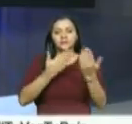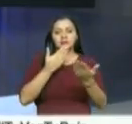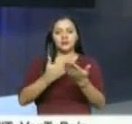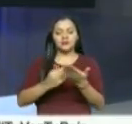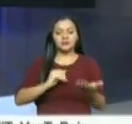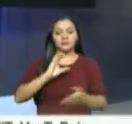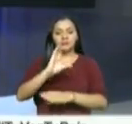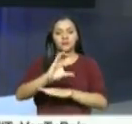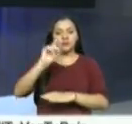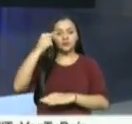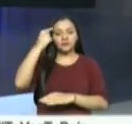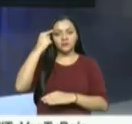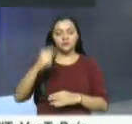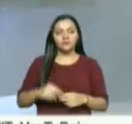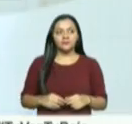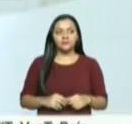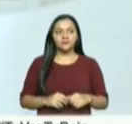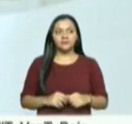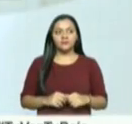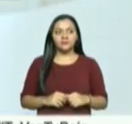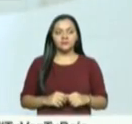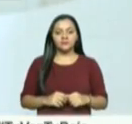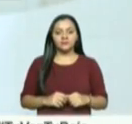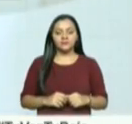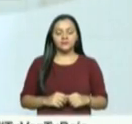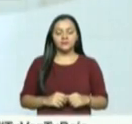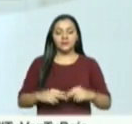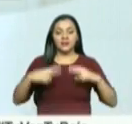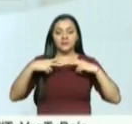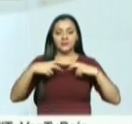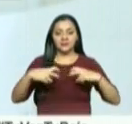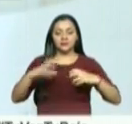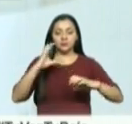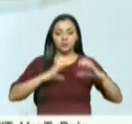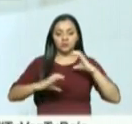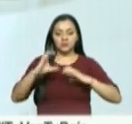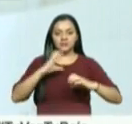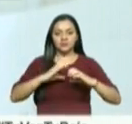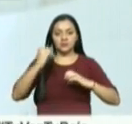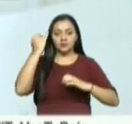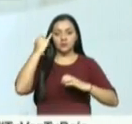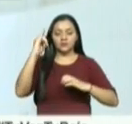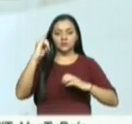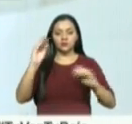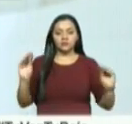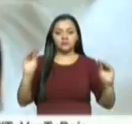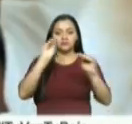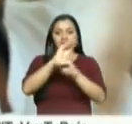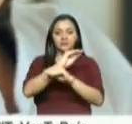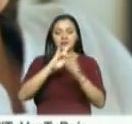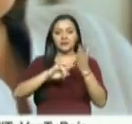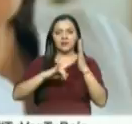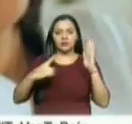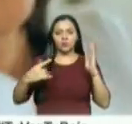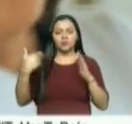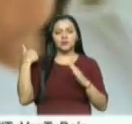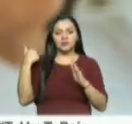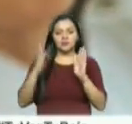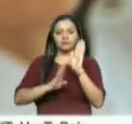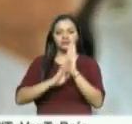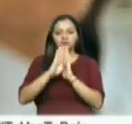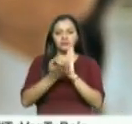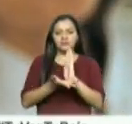del gobierno nacional. La investigación científica, la innovación y la transferencia tecnológica registra un